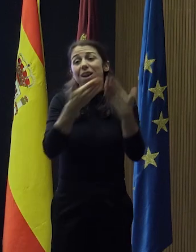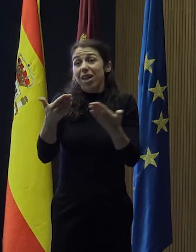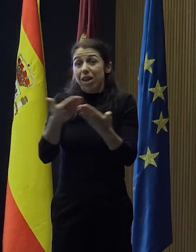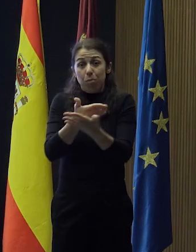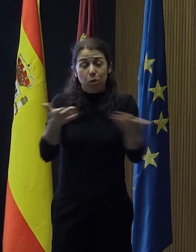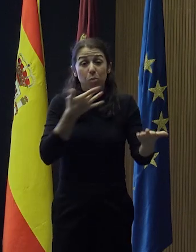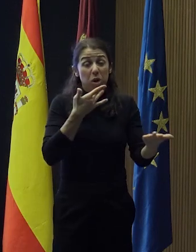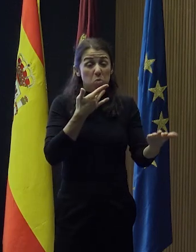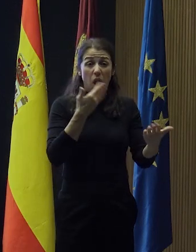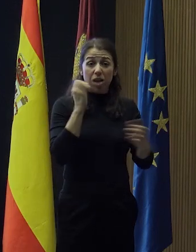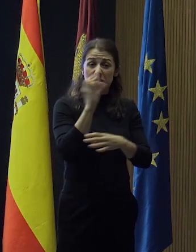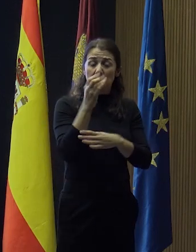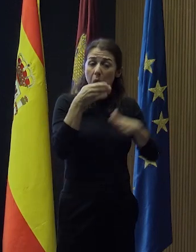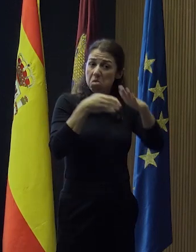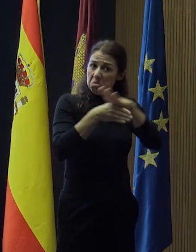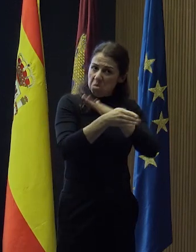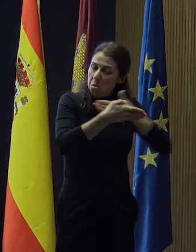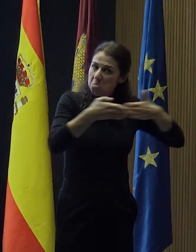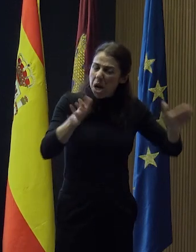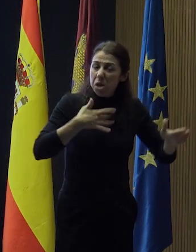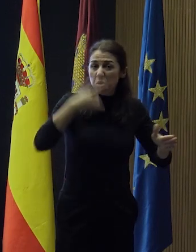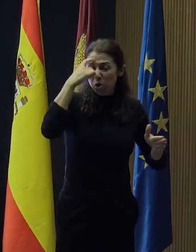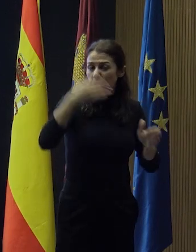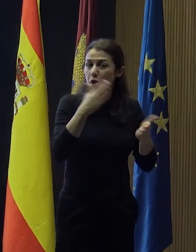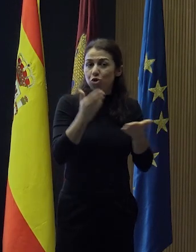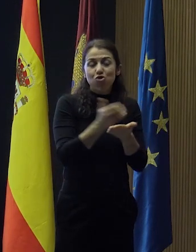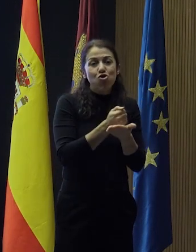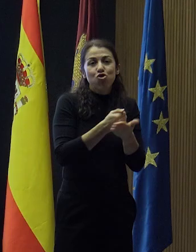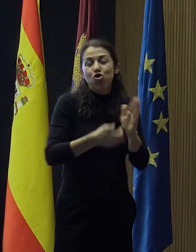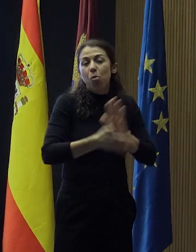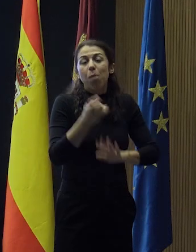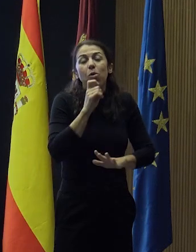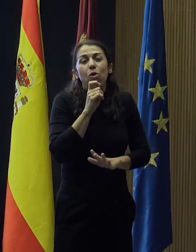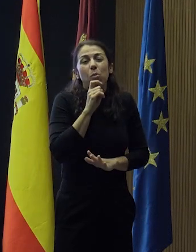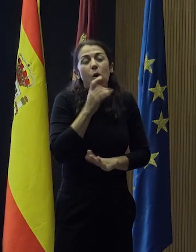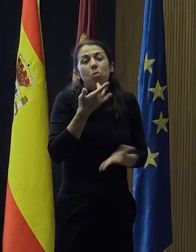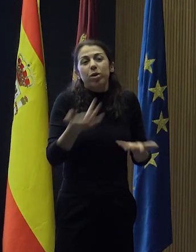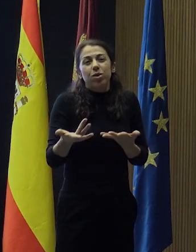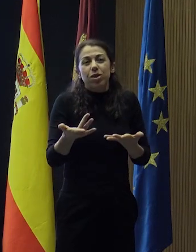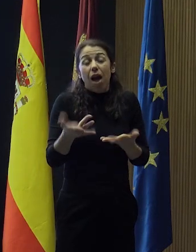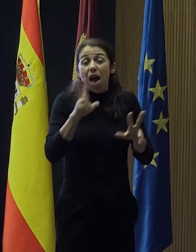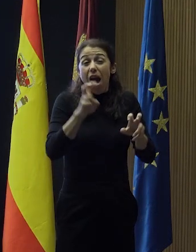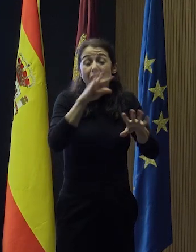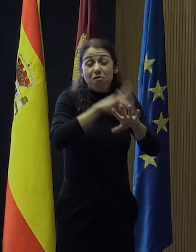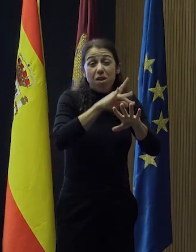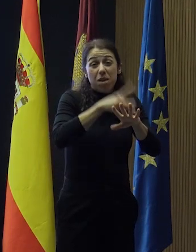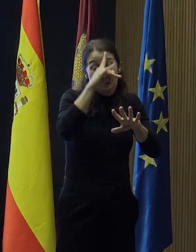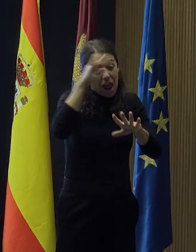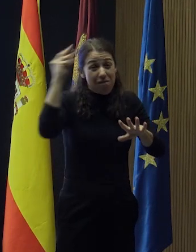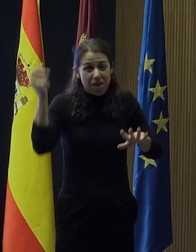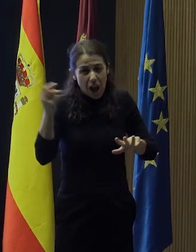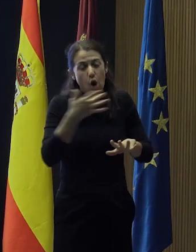una charla muy accesible y créeme si te digo que nos vamos todos conociendo un poquito más lo que es la enfermedad del Alzheimer